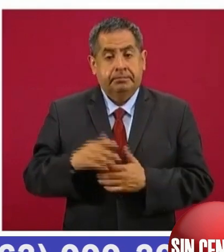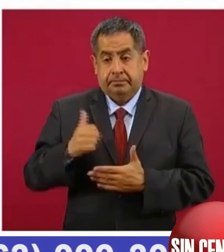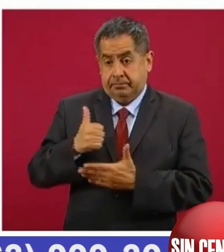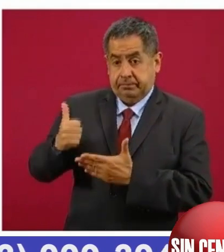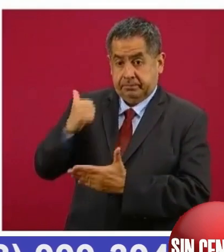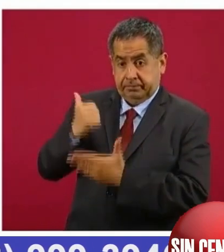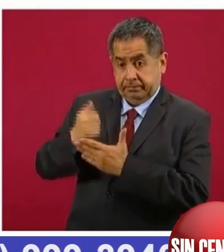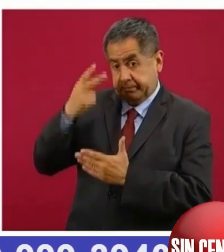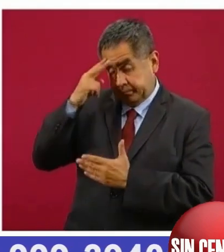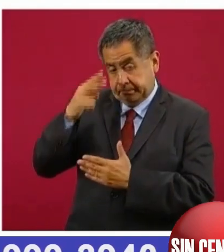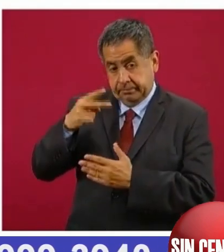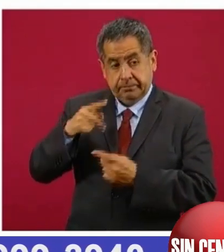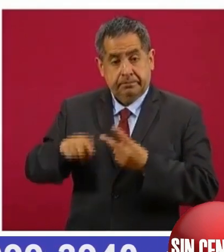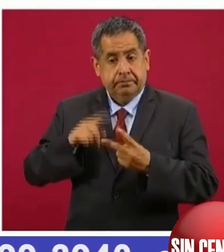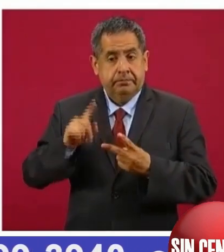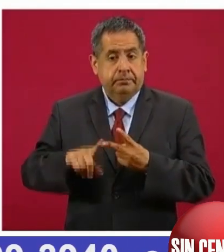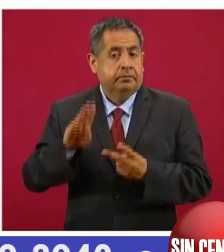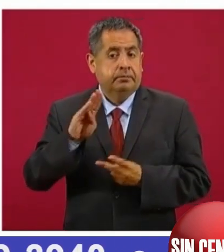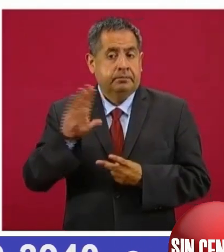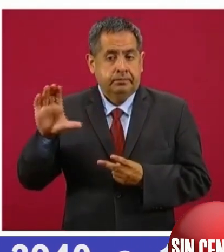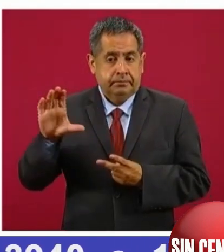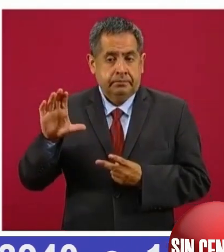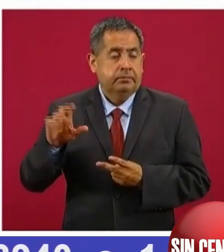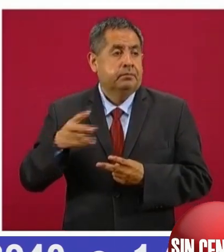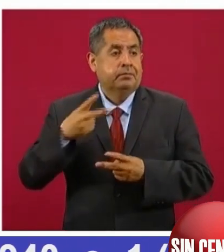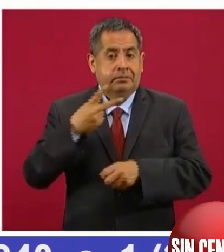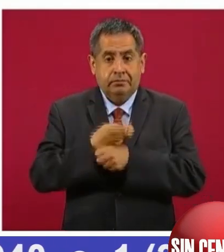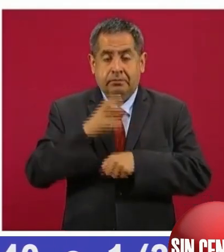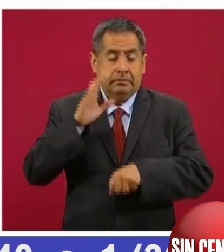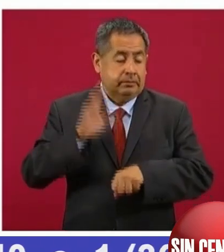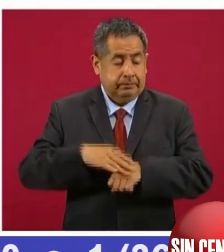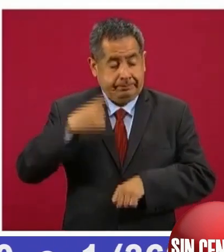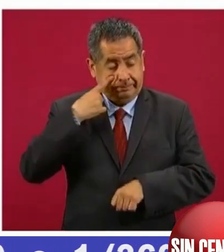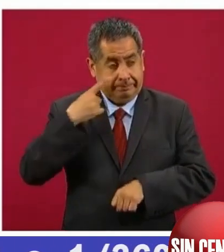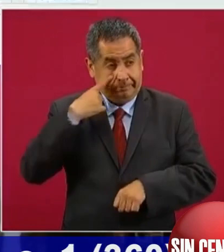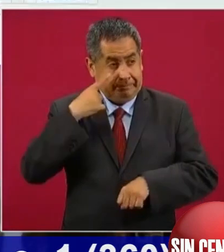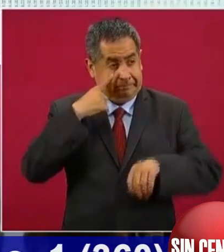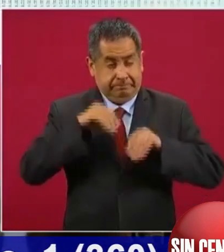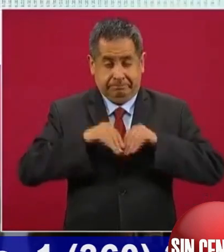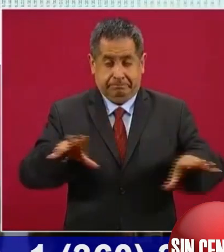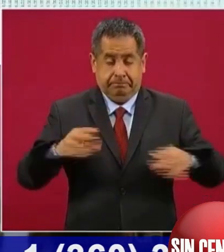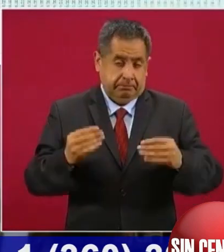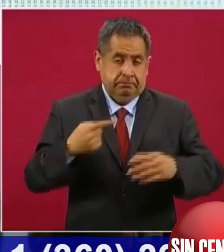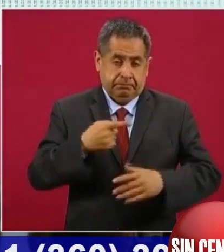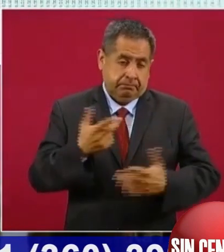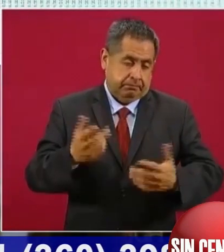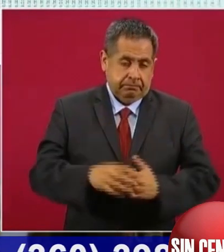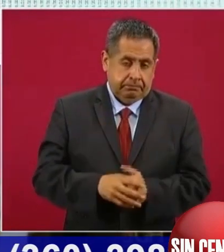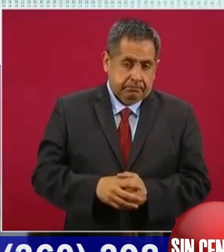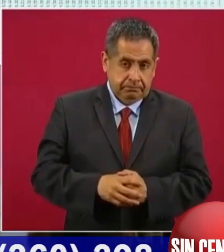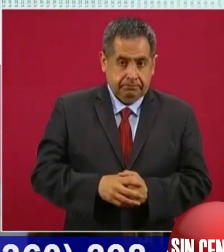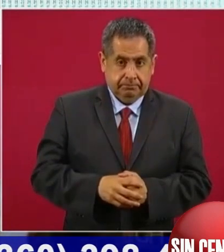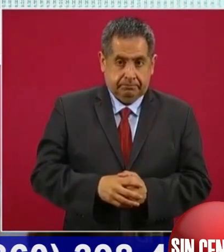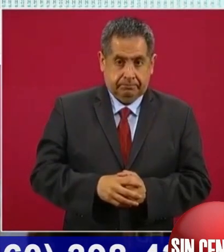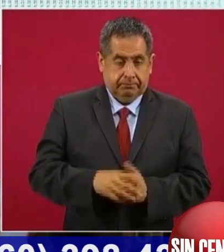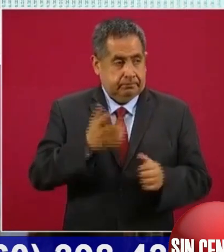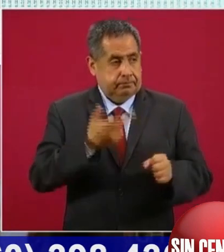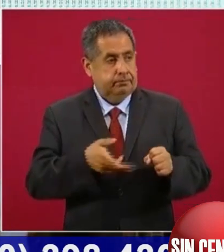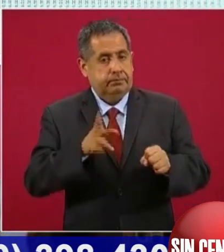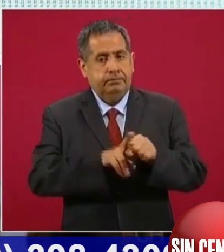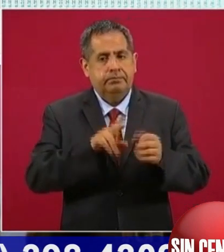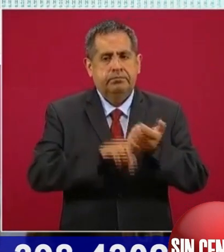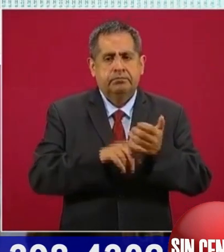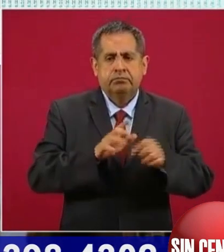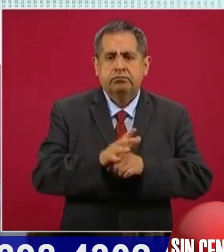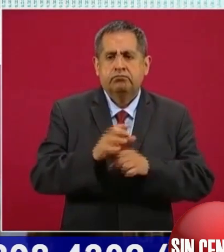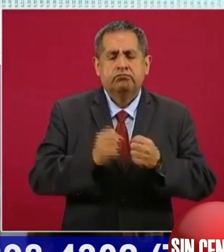México, Baja California fue la segunda entidad con mayor intensidad epidémica. La siguiente. La hospitalización sigue un patrón